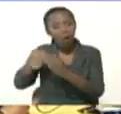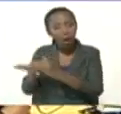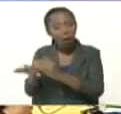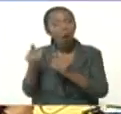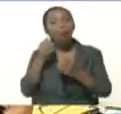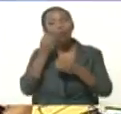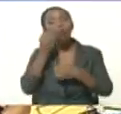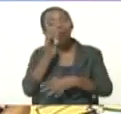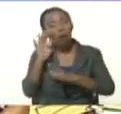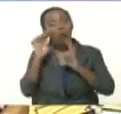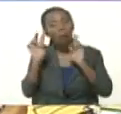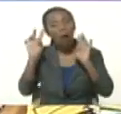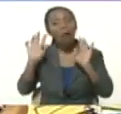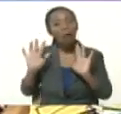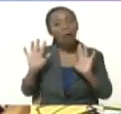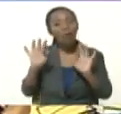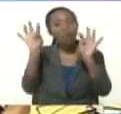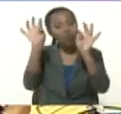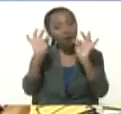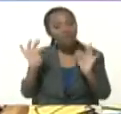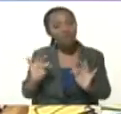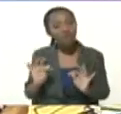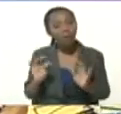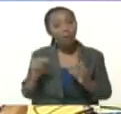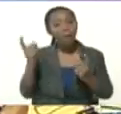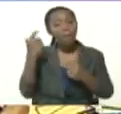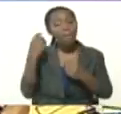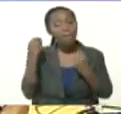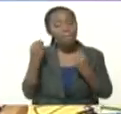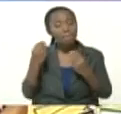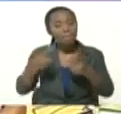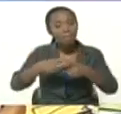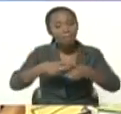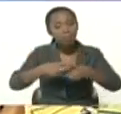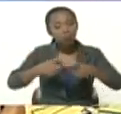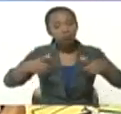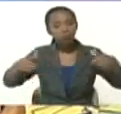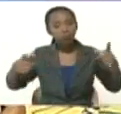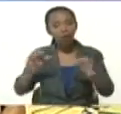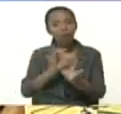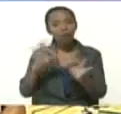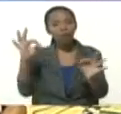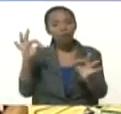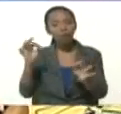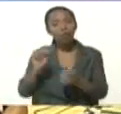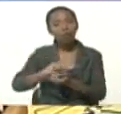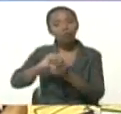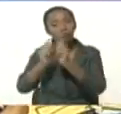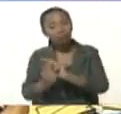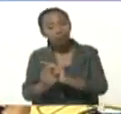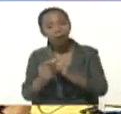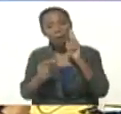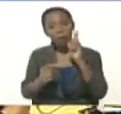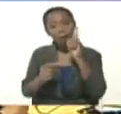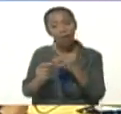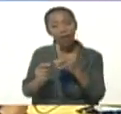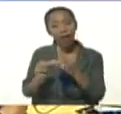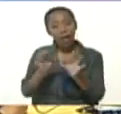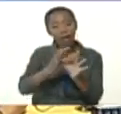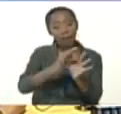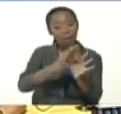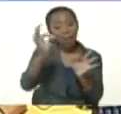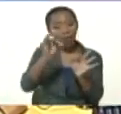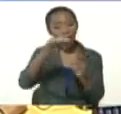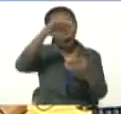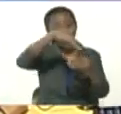bueno, vamos a tomar una medida para masificar el petro convertible. Vamos a convertir ese petro que tú